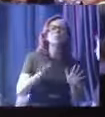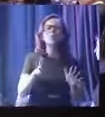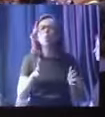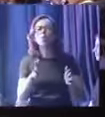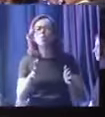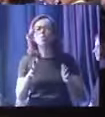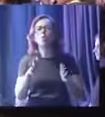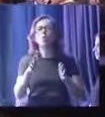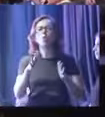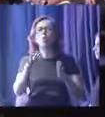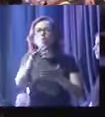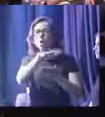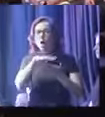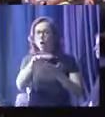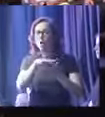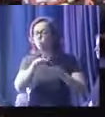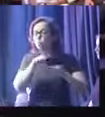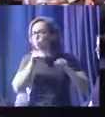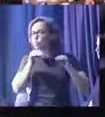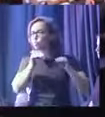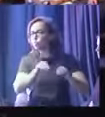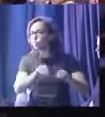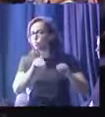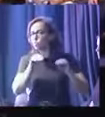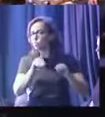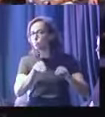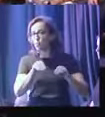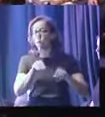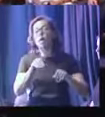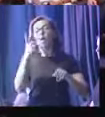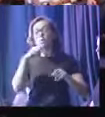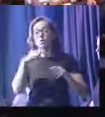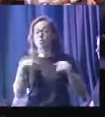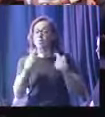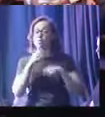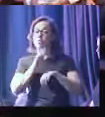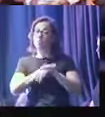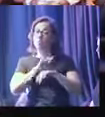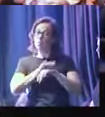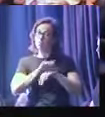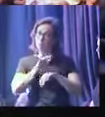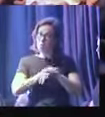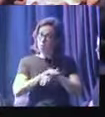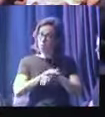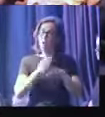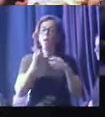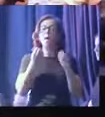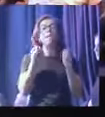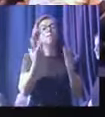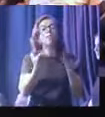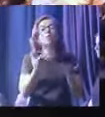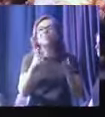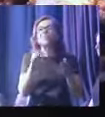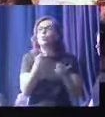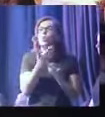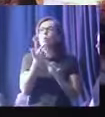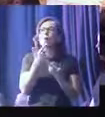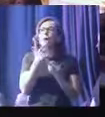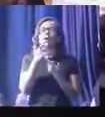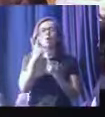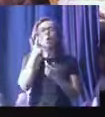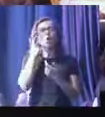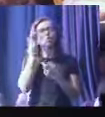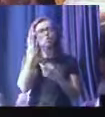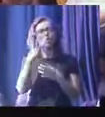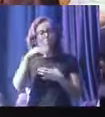los alrededores, era una mugre, y eso somos nosotros, porque todavía no tenemos el concepto de respeto por